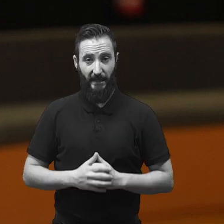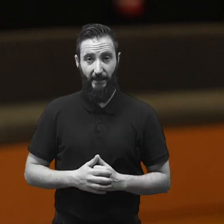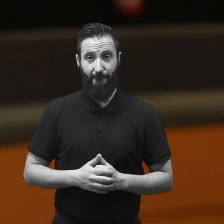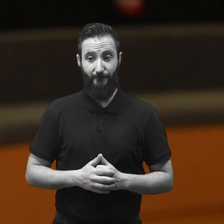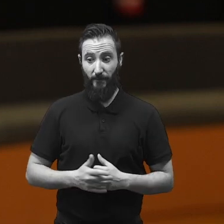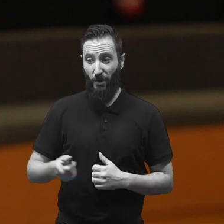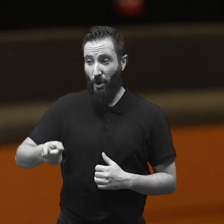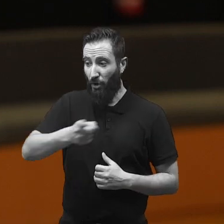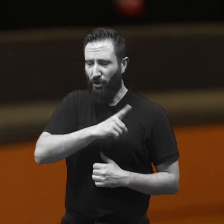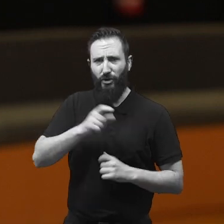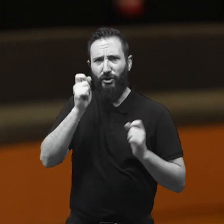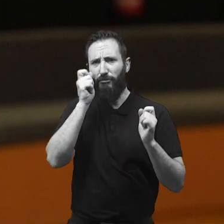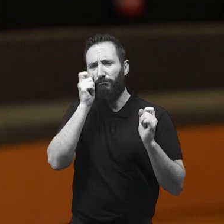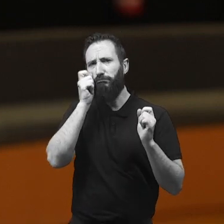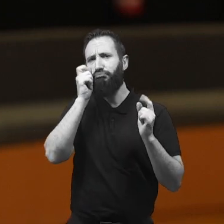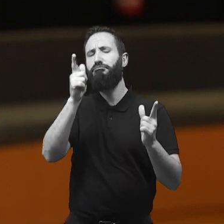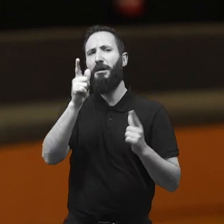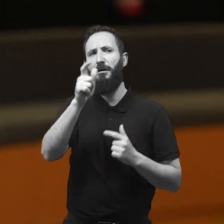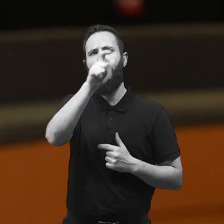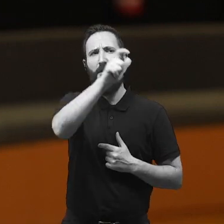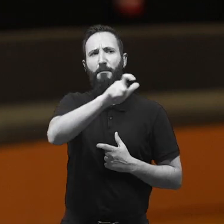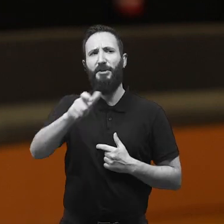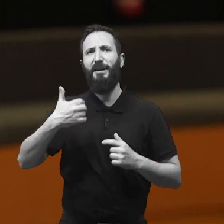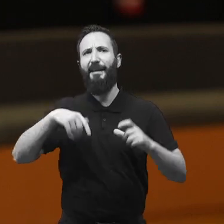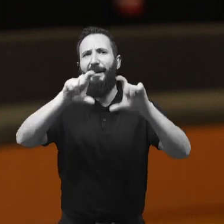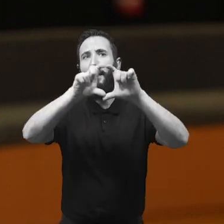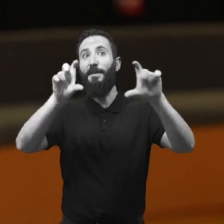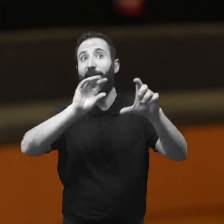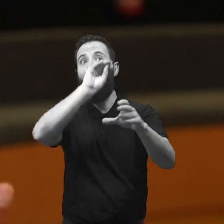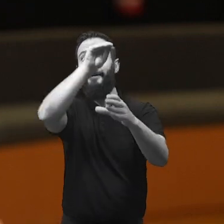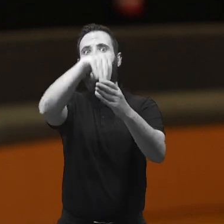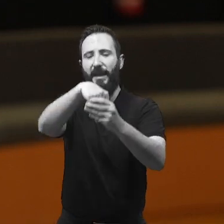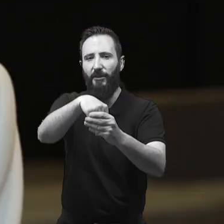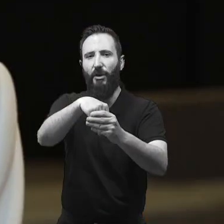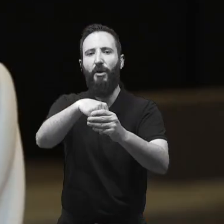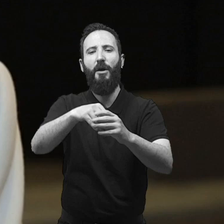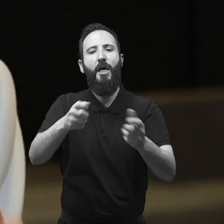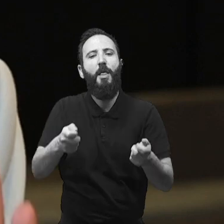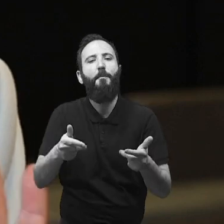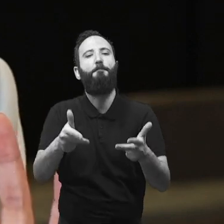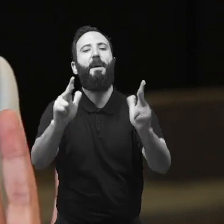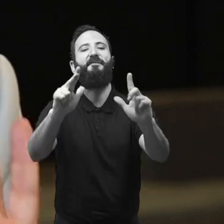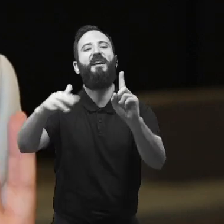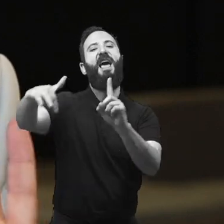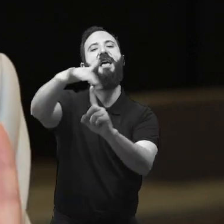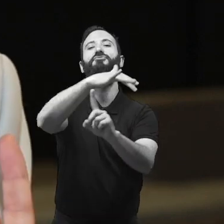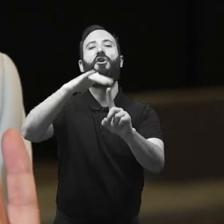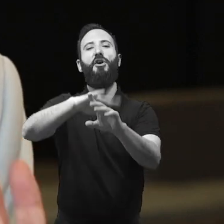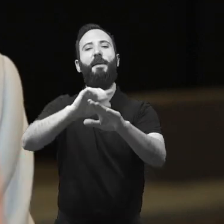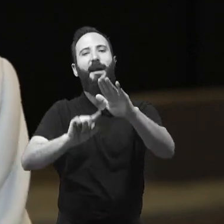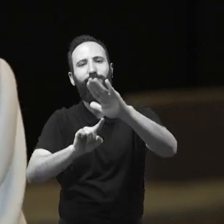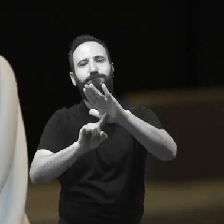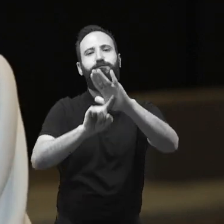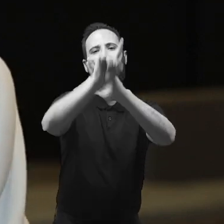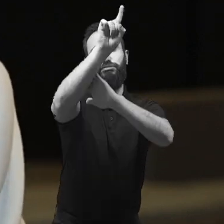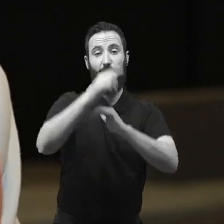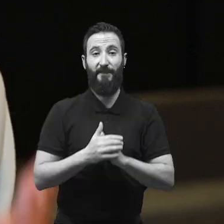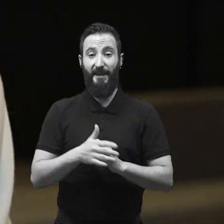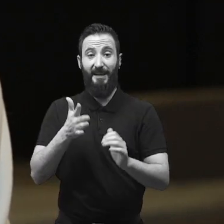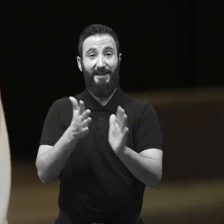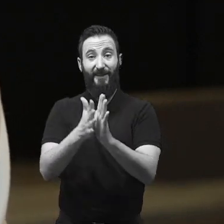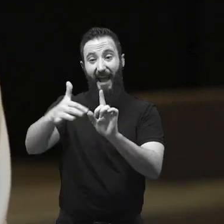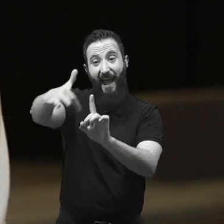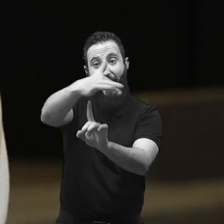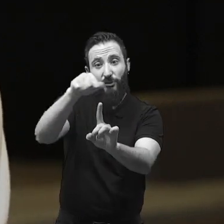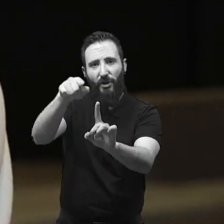que están dentro de la empresa tenemos que permitir y crear un entorno donde puedan florecer. Simplemente lo que es discapacitante es el